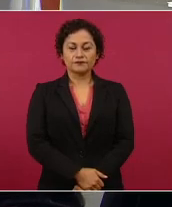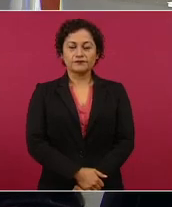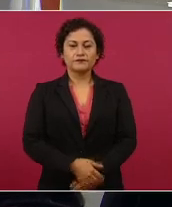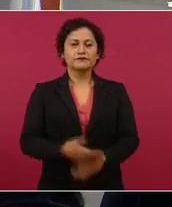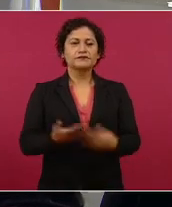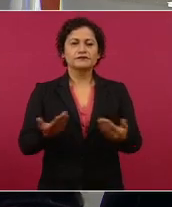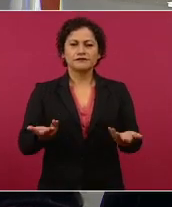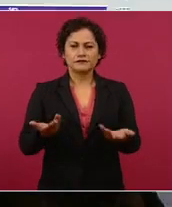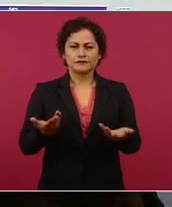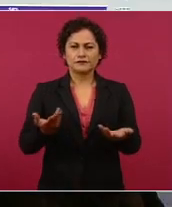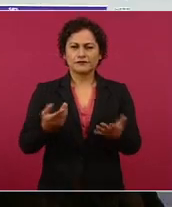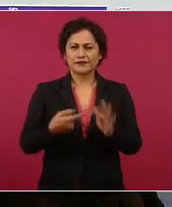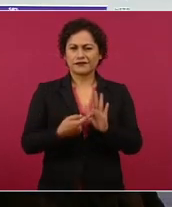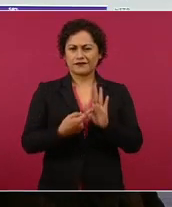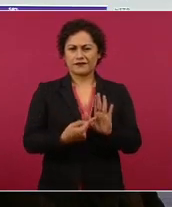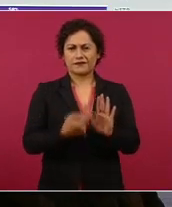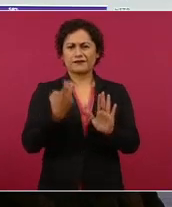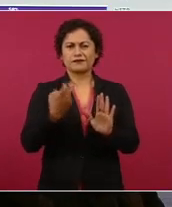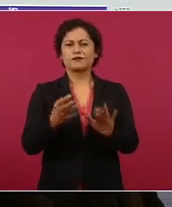¿por qué esto?